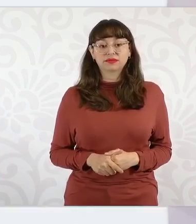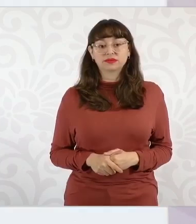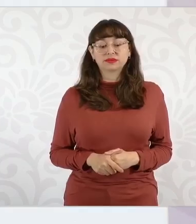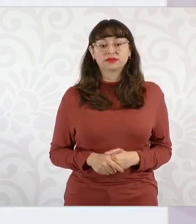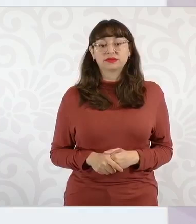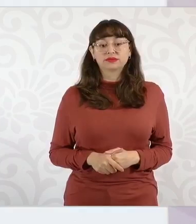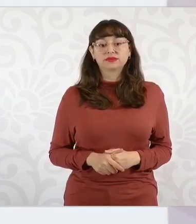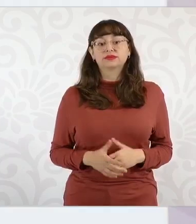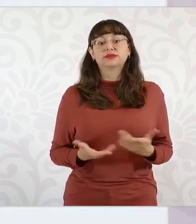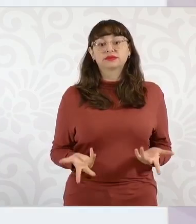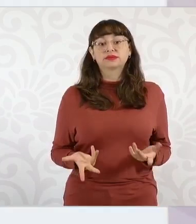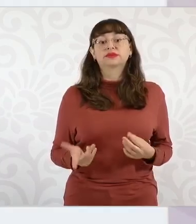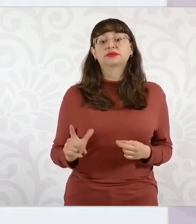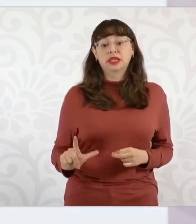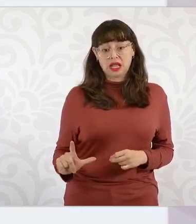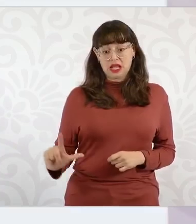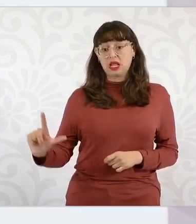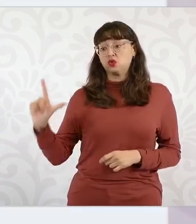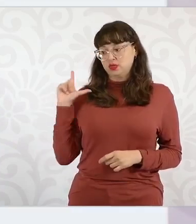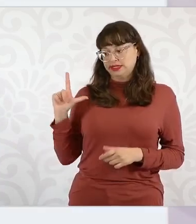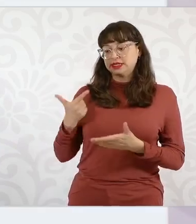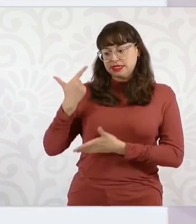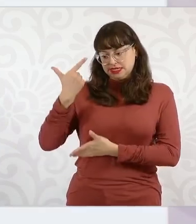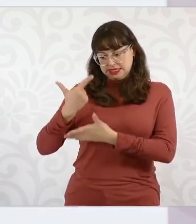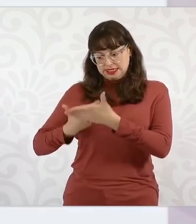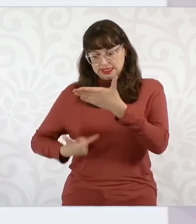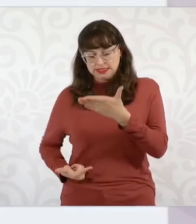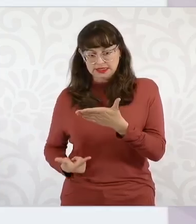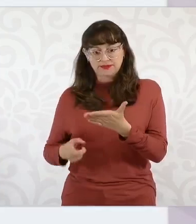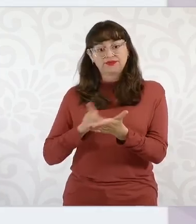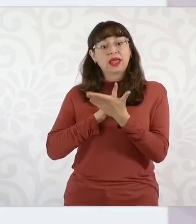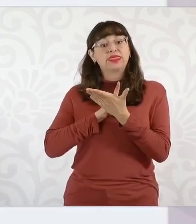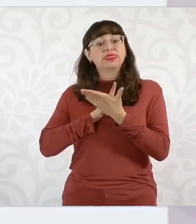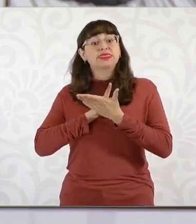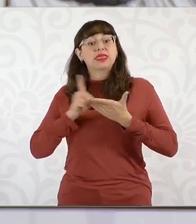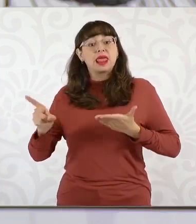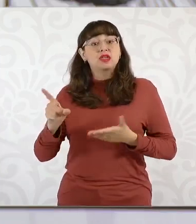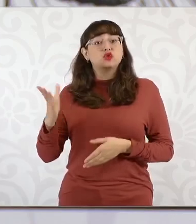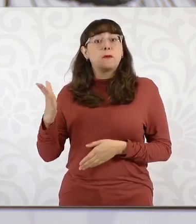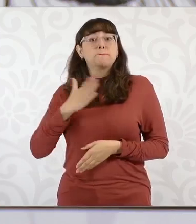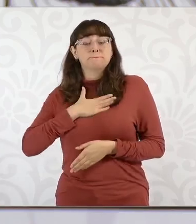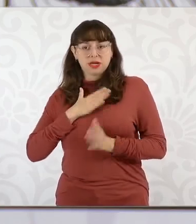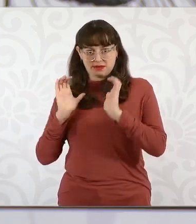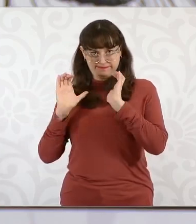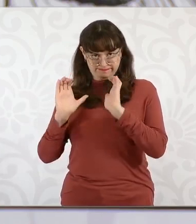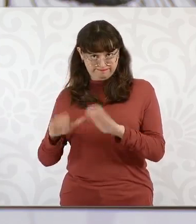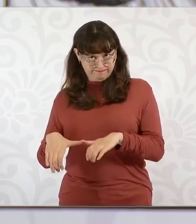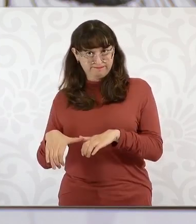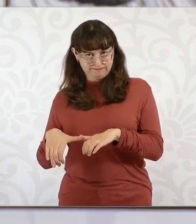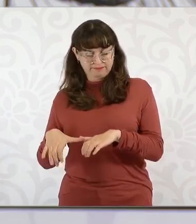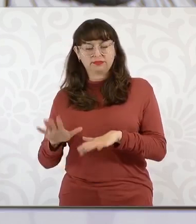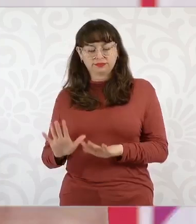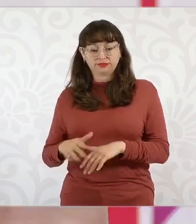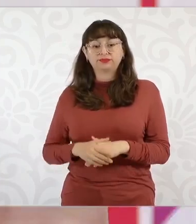salieron los resultados de Mi Derecho, Mi Lugar. Nosotros cambiamos el esquema para la educación media superior. En vez